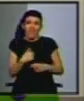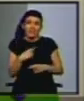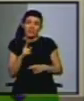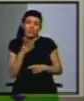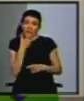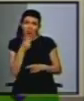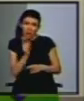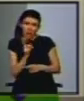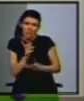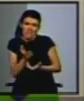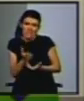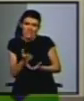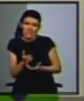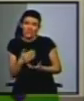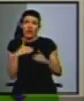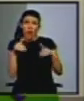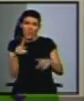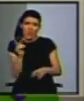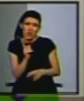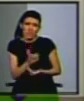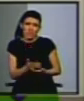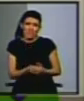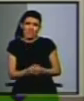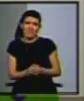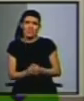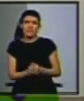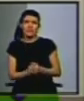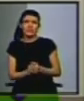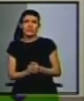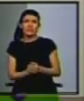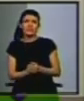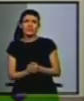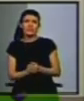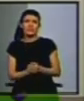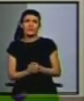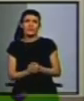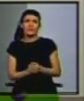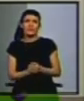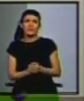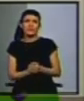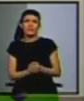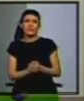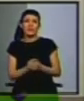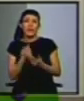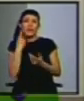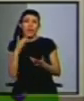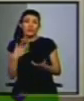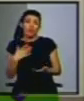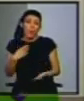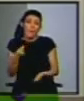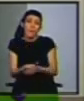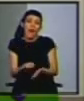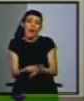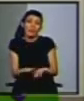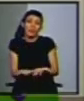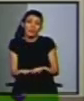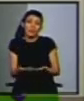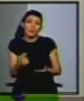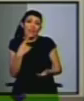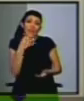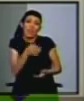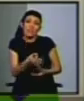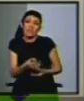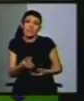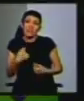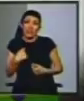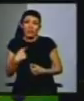no es bonito, ¿ya? No es cómodo, ¿ya? Pero estoy pagando lo mío. ¿Qué quiere que le diga?